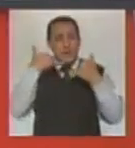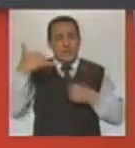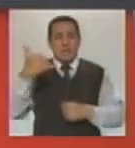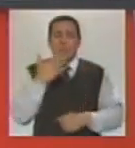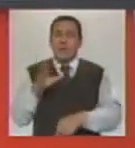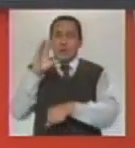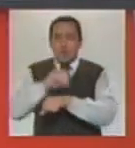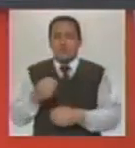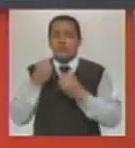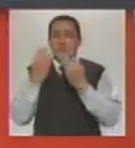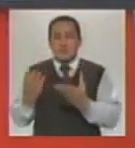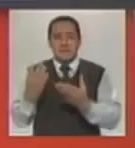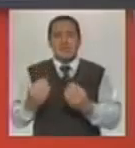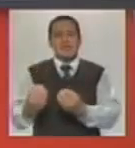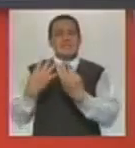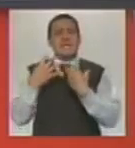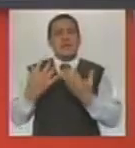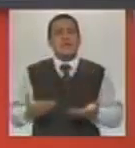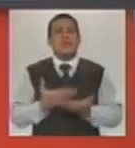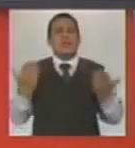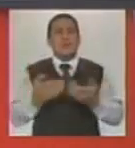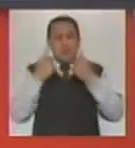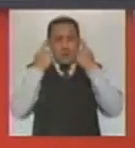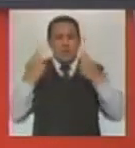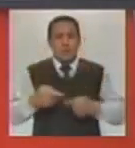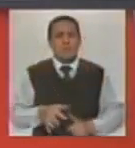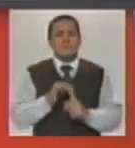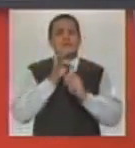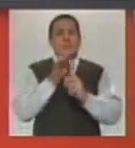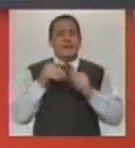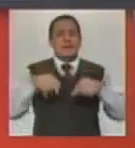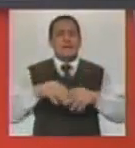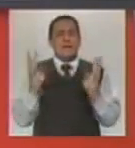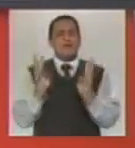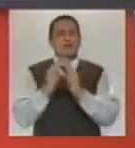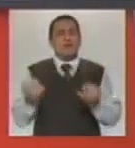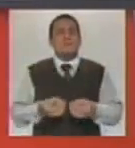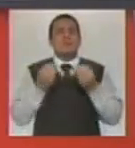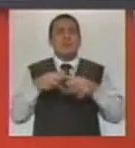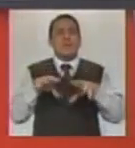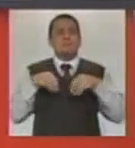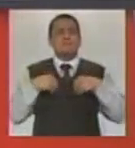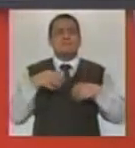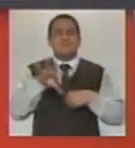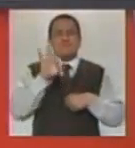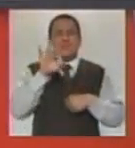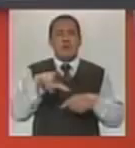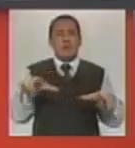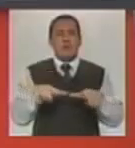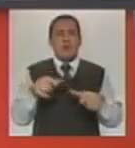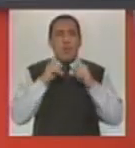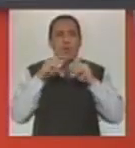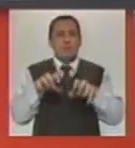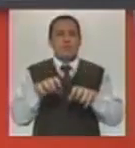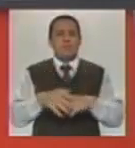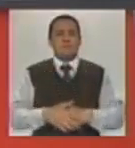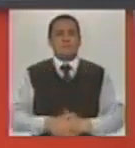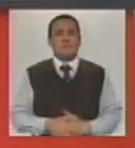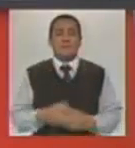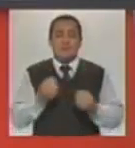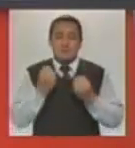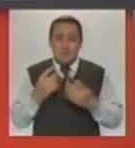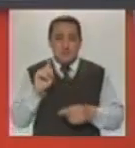Presidente, buenas noches. Díganos, ¿cuáles han sido los acuerdos principales de esta reunión y por qué escogieron Huánuco? Bueno, primero